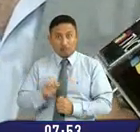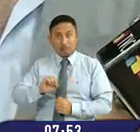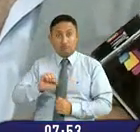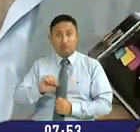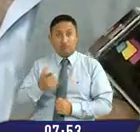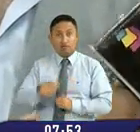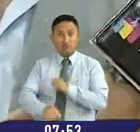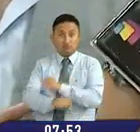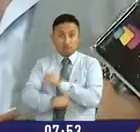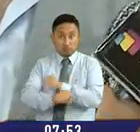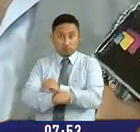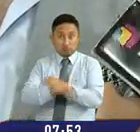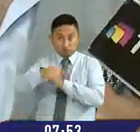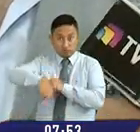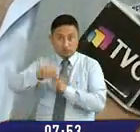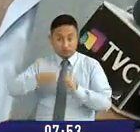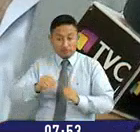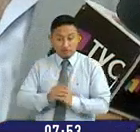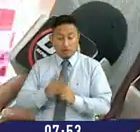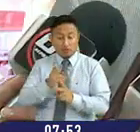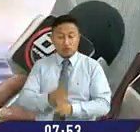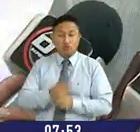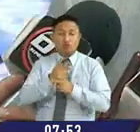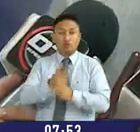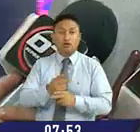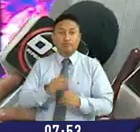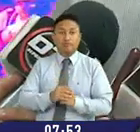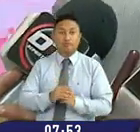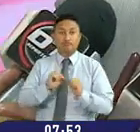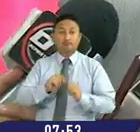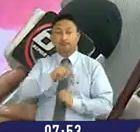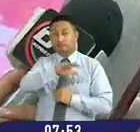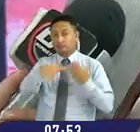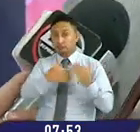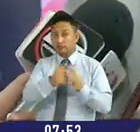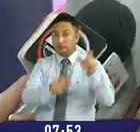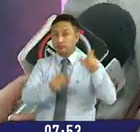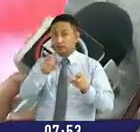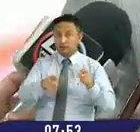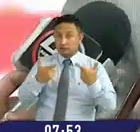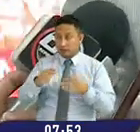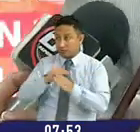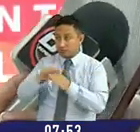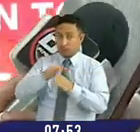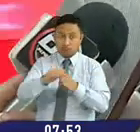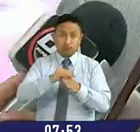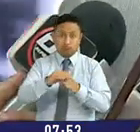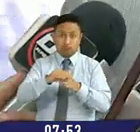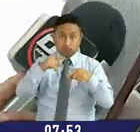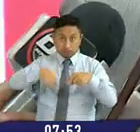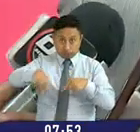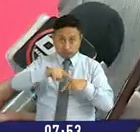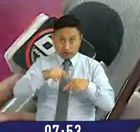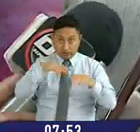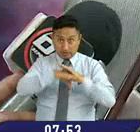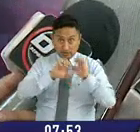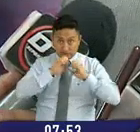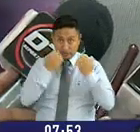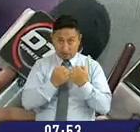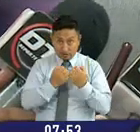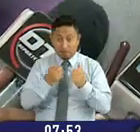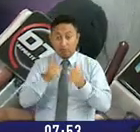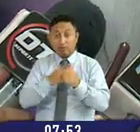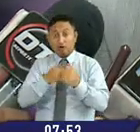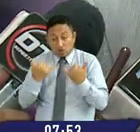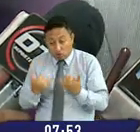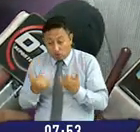fútbol estén protegidos. Invitamos a todas las personas que les guste el fútbol, que quisieran ir a los estadios, empezar desde hoy a